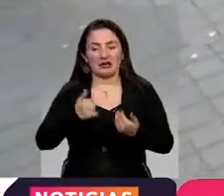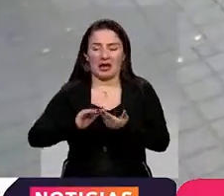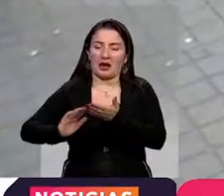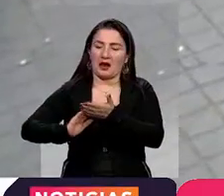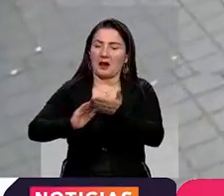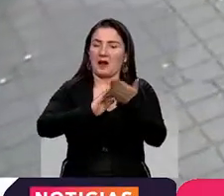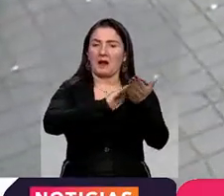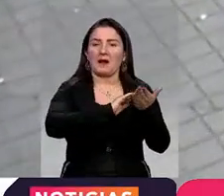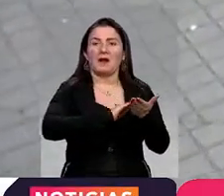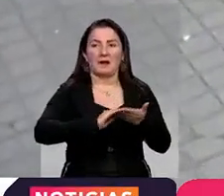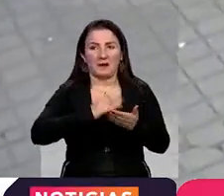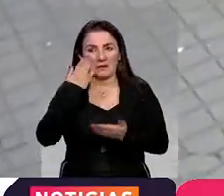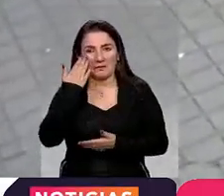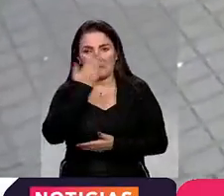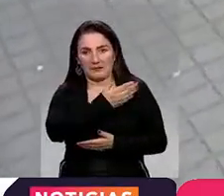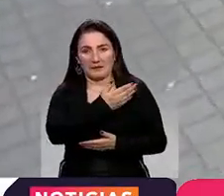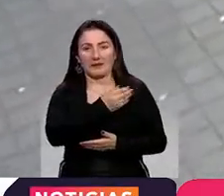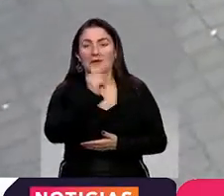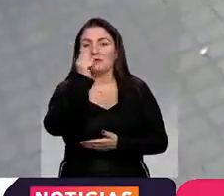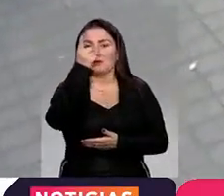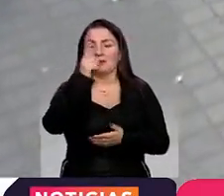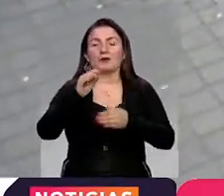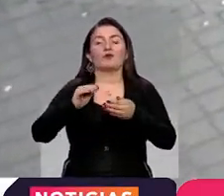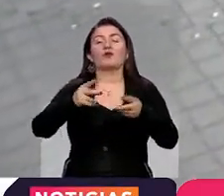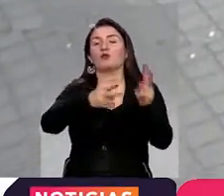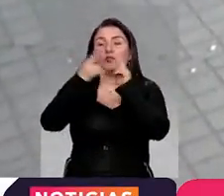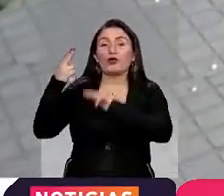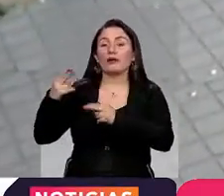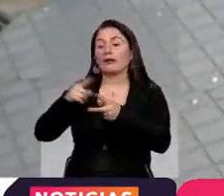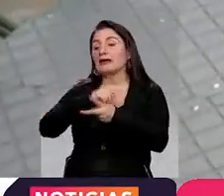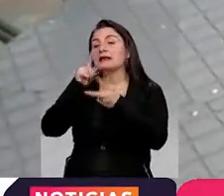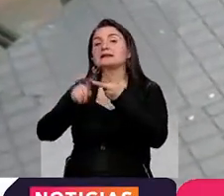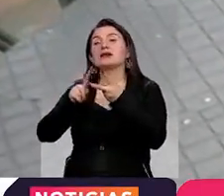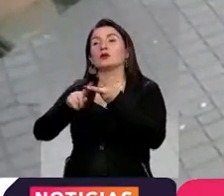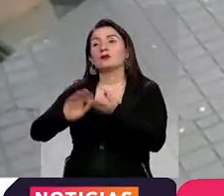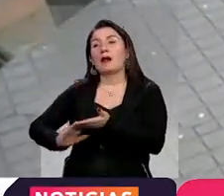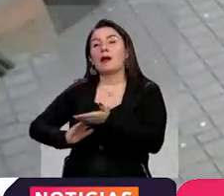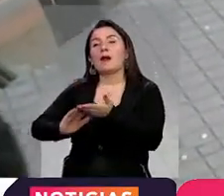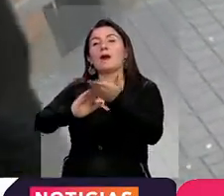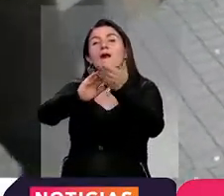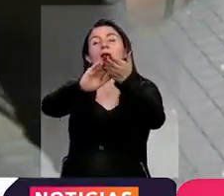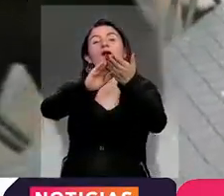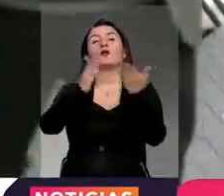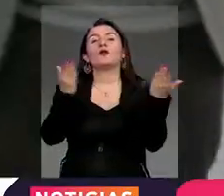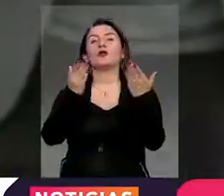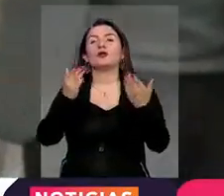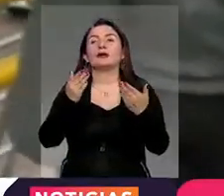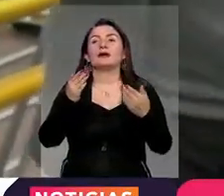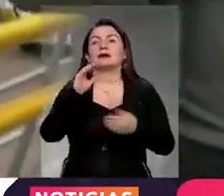ahora van a poder hacerlo. Este es el primero de cuatro puentes. El siguiente en que se realice toda esta instalación va a ser el CADCAT.